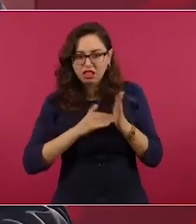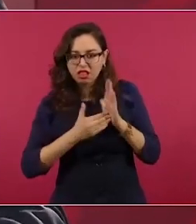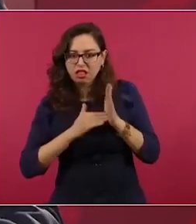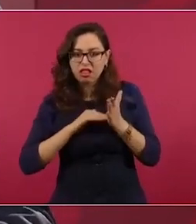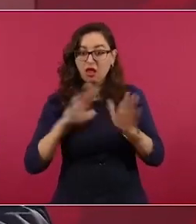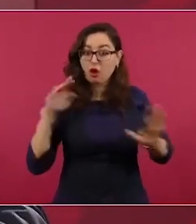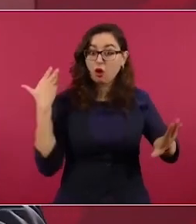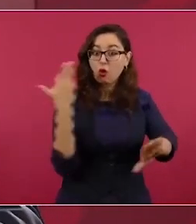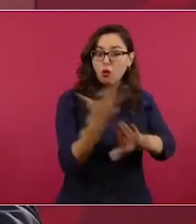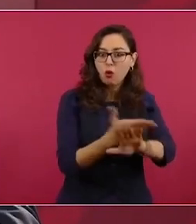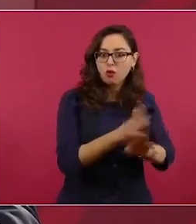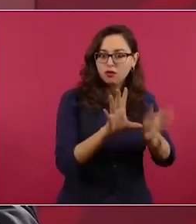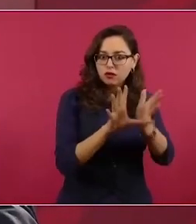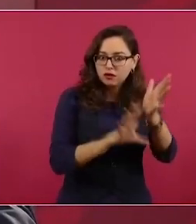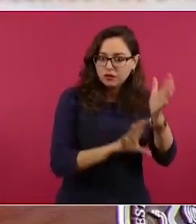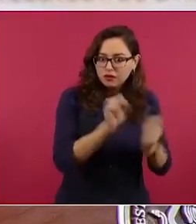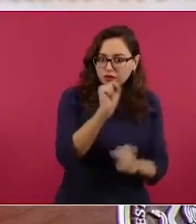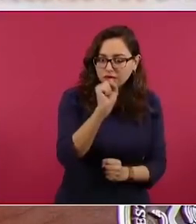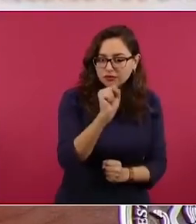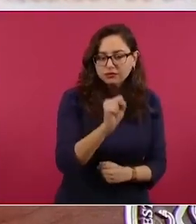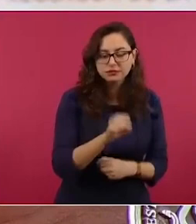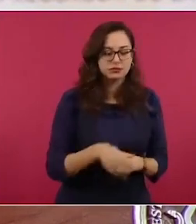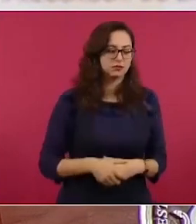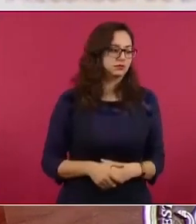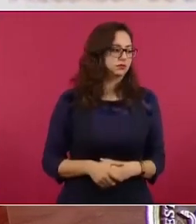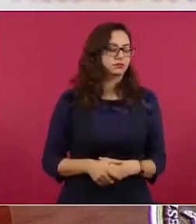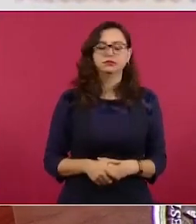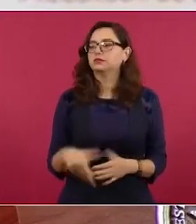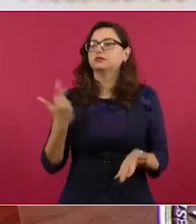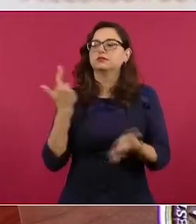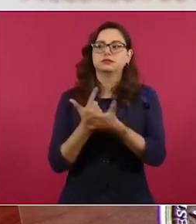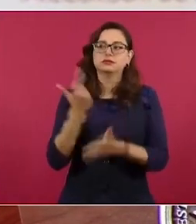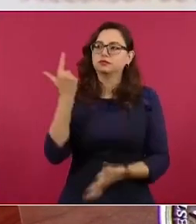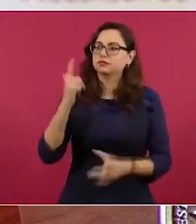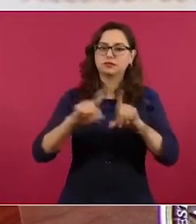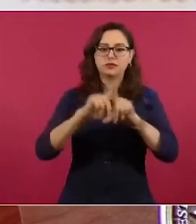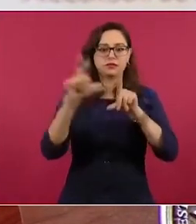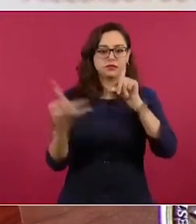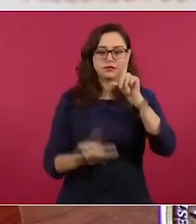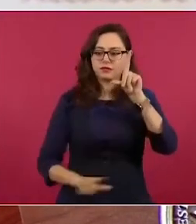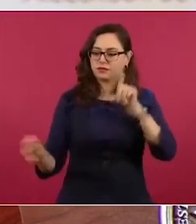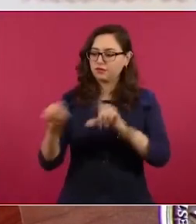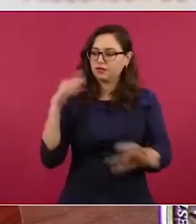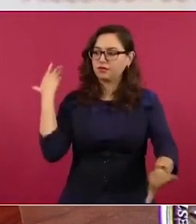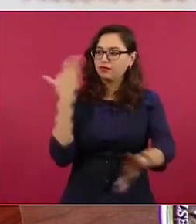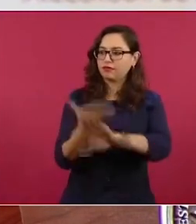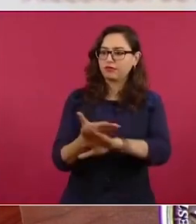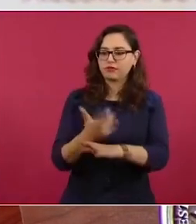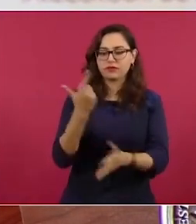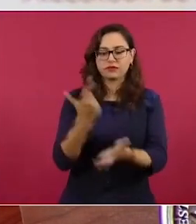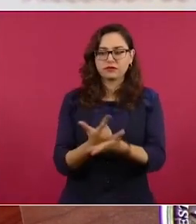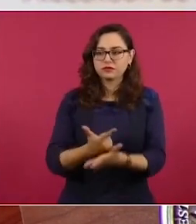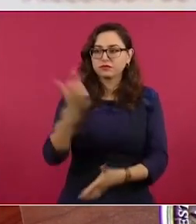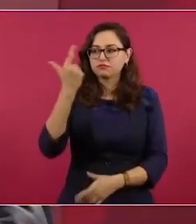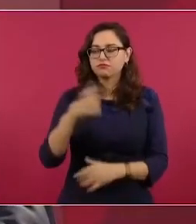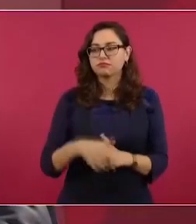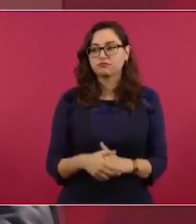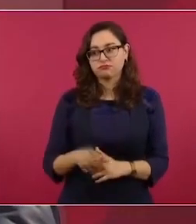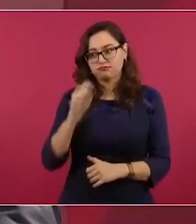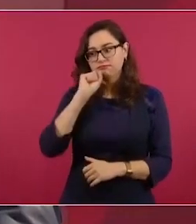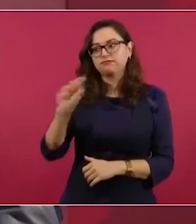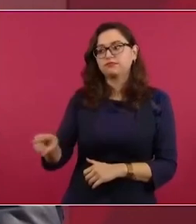no, nos afecta a todos. Pero afecta más al Poder Judicial